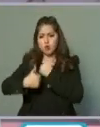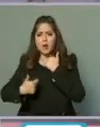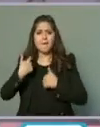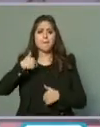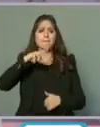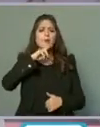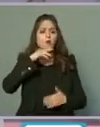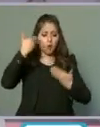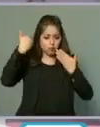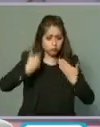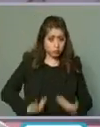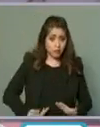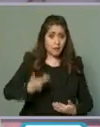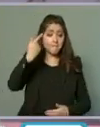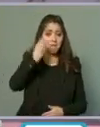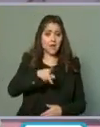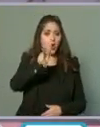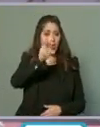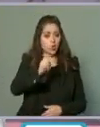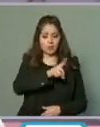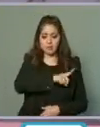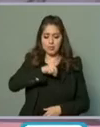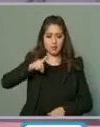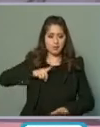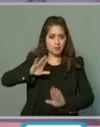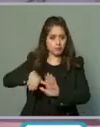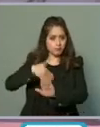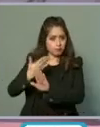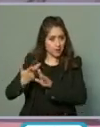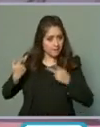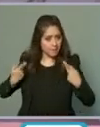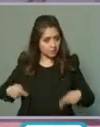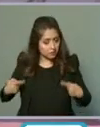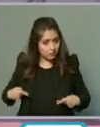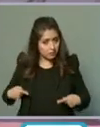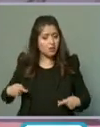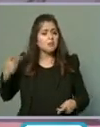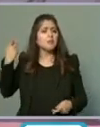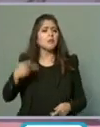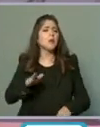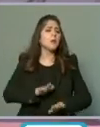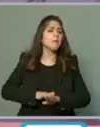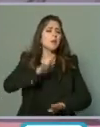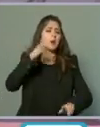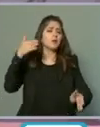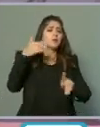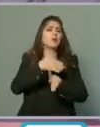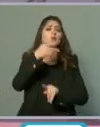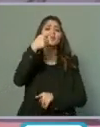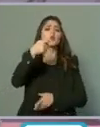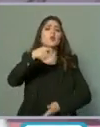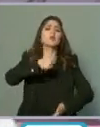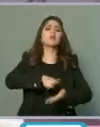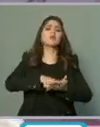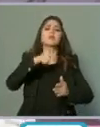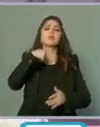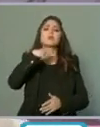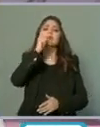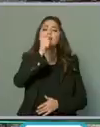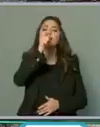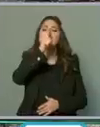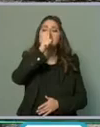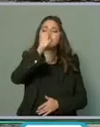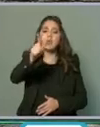forma destructiva. Y finalmente, para las personas que así les gusta y lo disfrutan, la parte espiritual, que yo creo que es un elemento fundamental en el desarrollo,